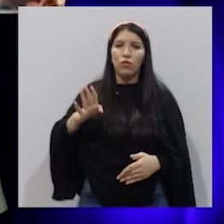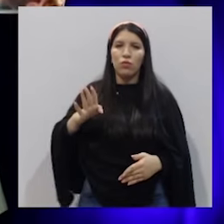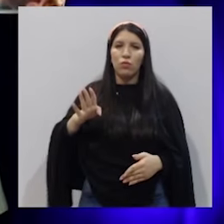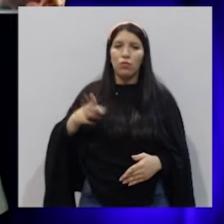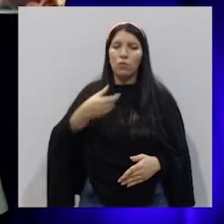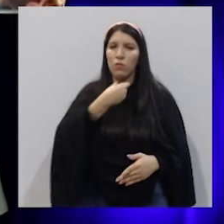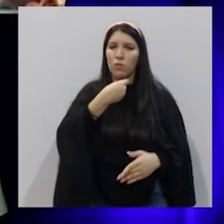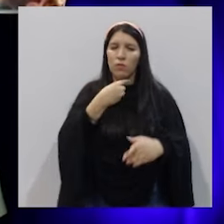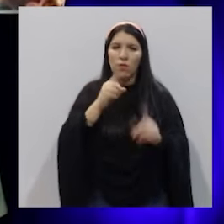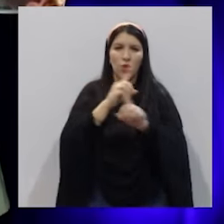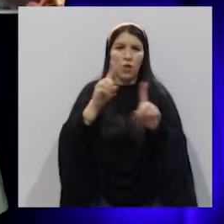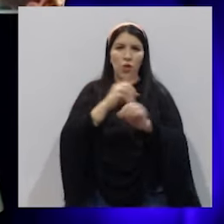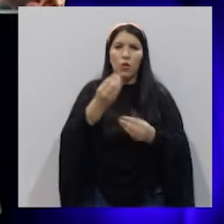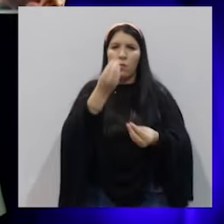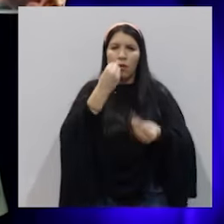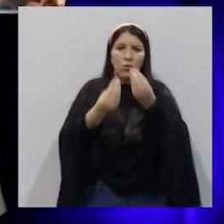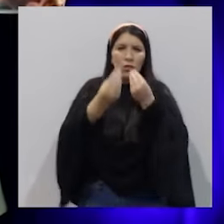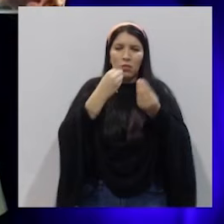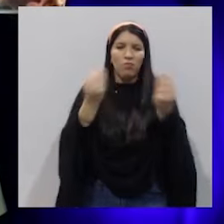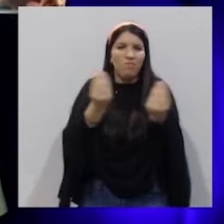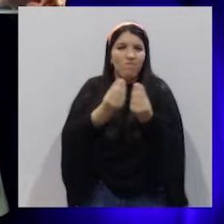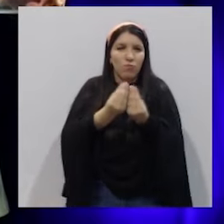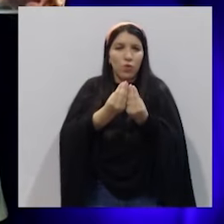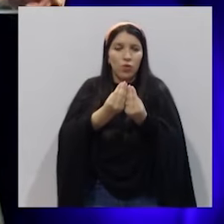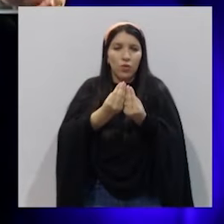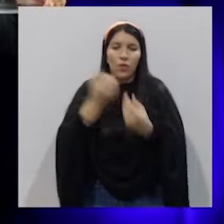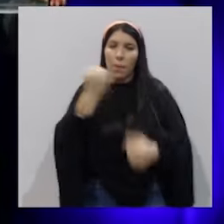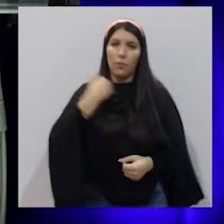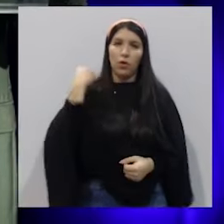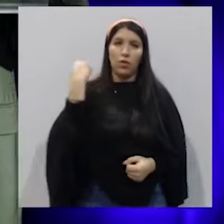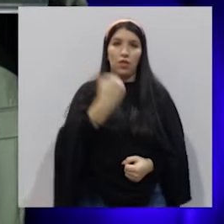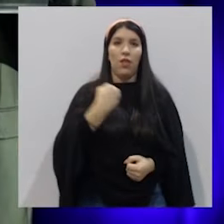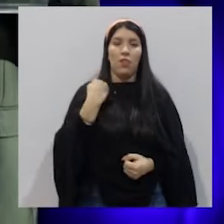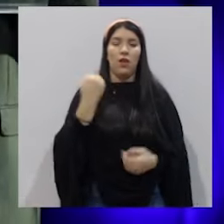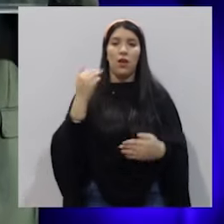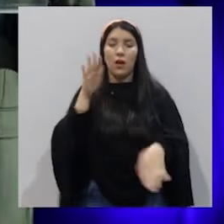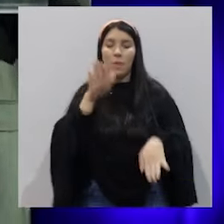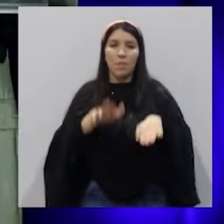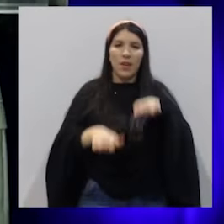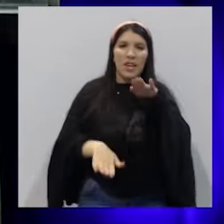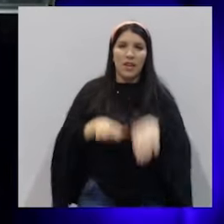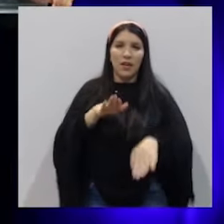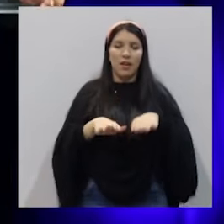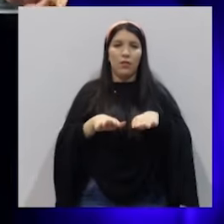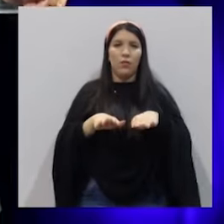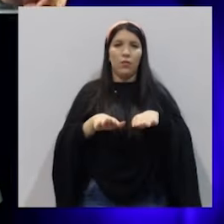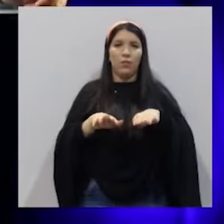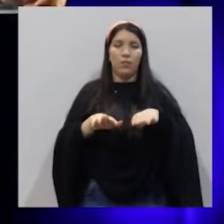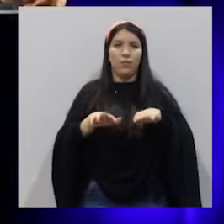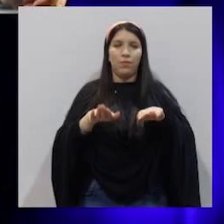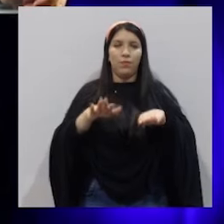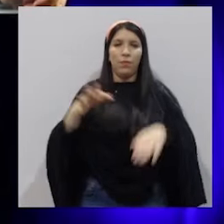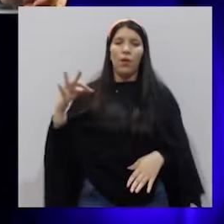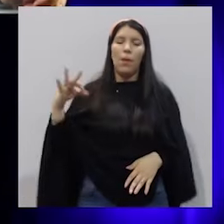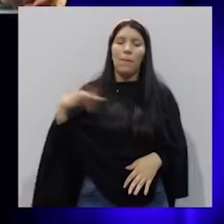demás por eso es importante el equilibrio con una vida interior firme también la